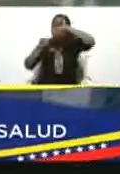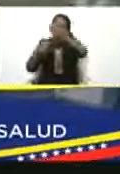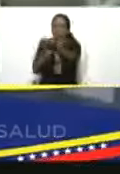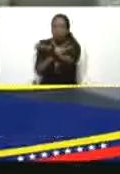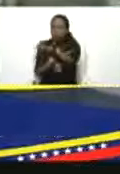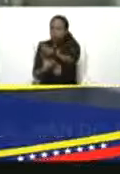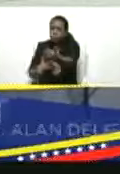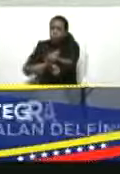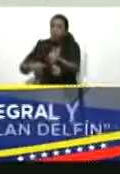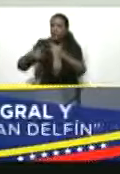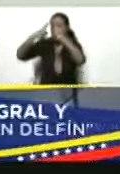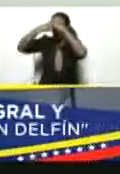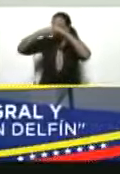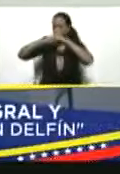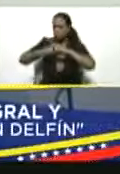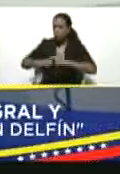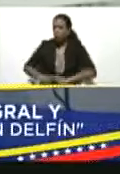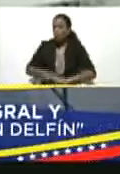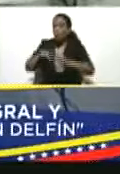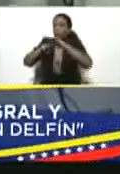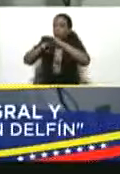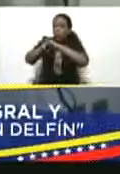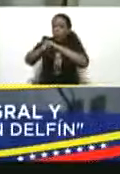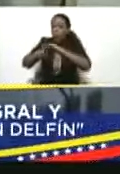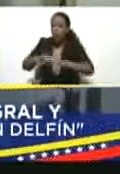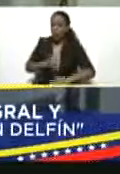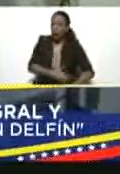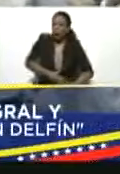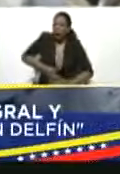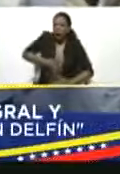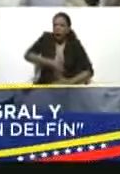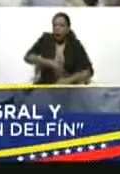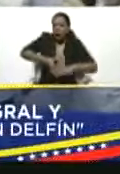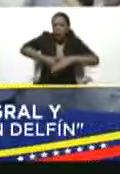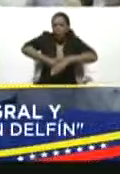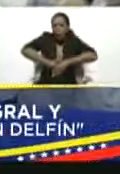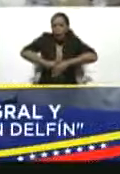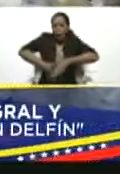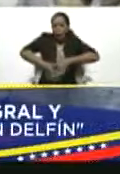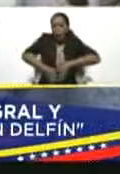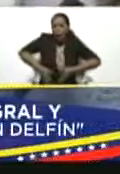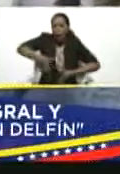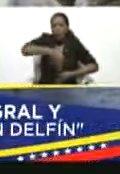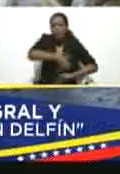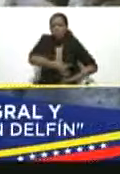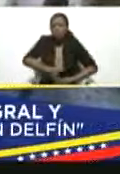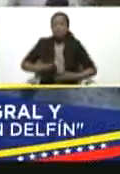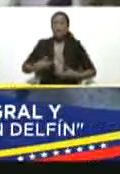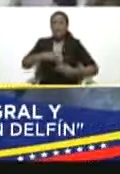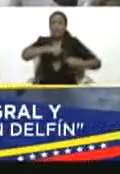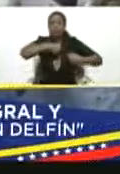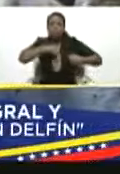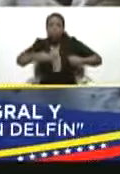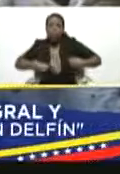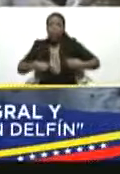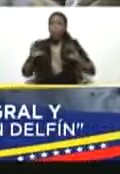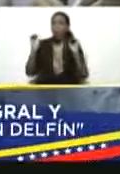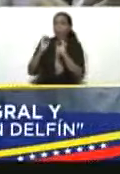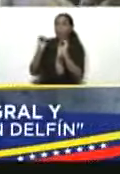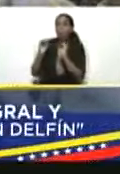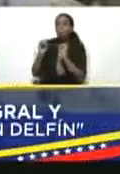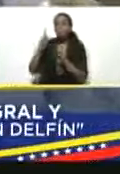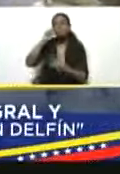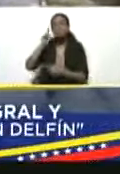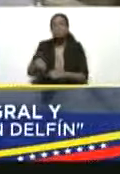clínico r la unidad de gastroenterología la unidad de cardiología